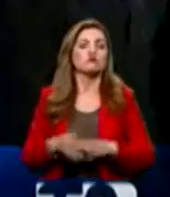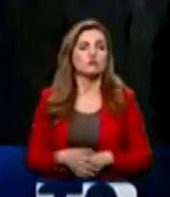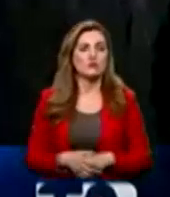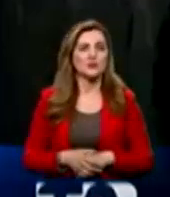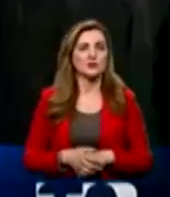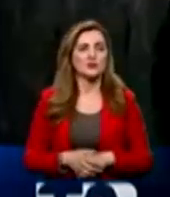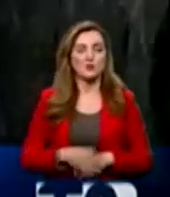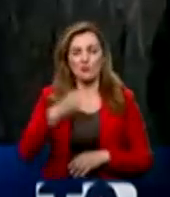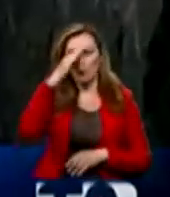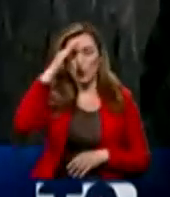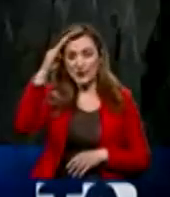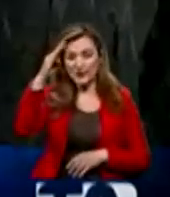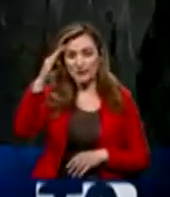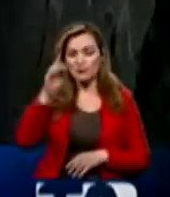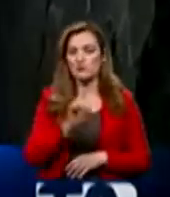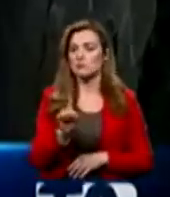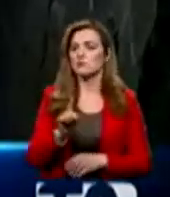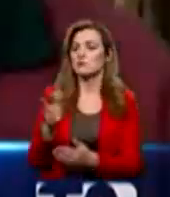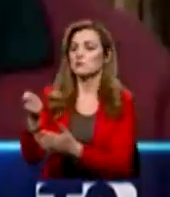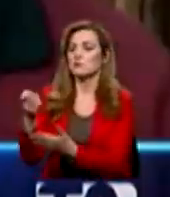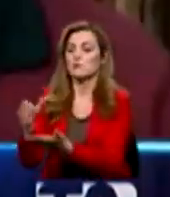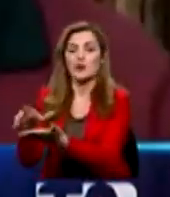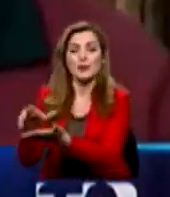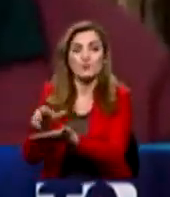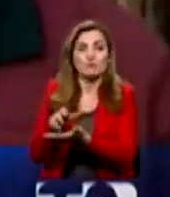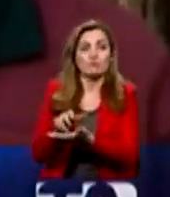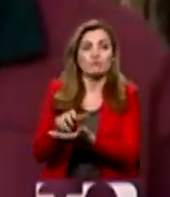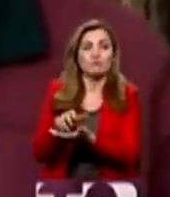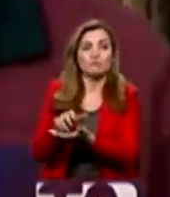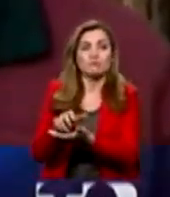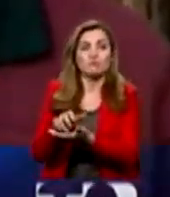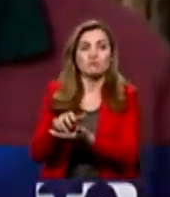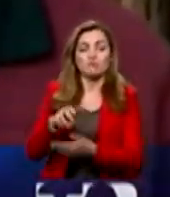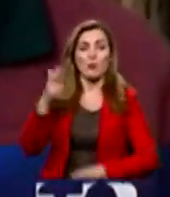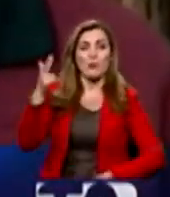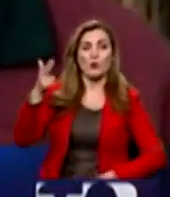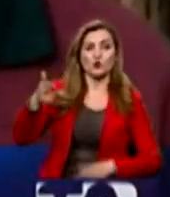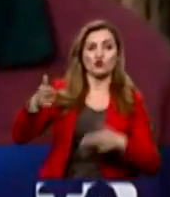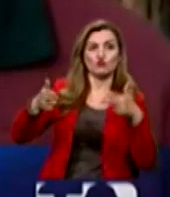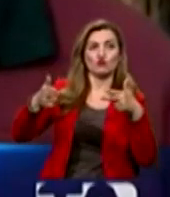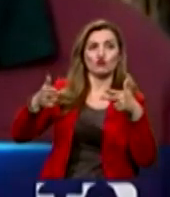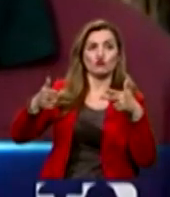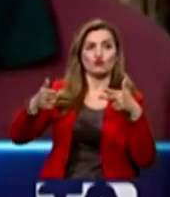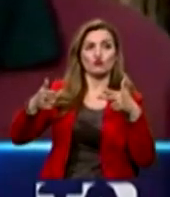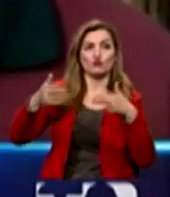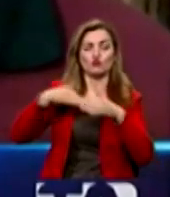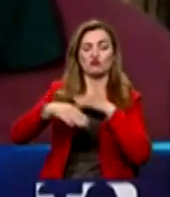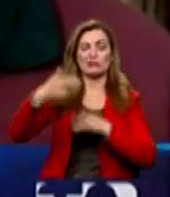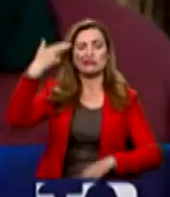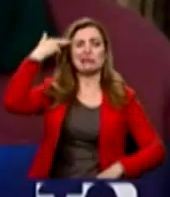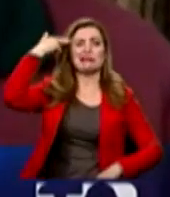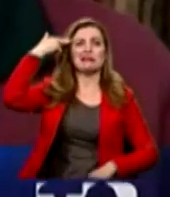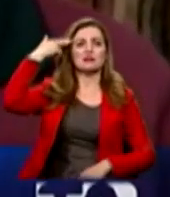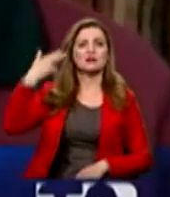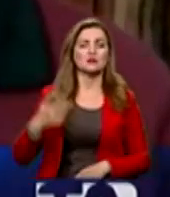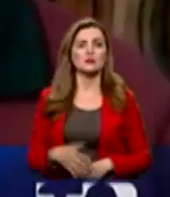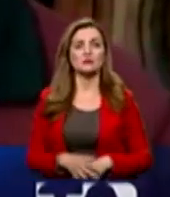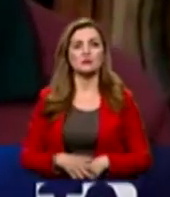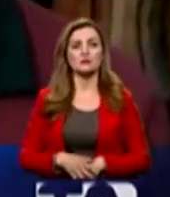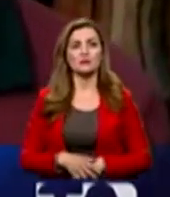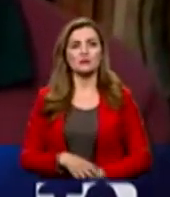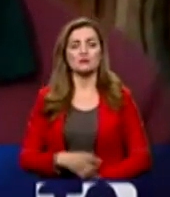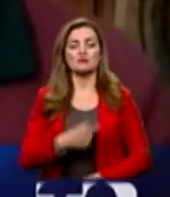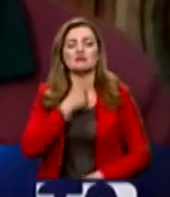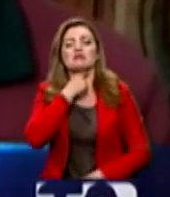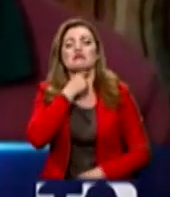fueron capturados cuando retiraban el dinero. Salieron armados y procedieron a encañonarme, e incluso uno se